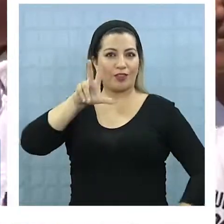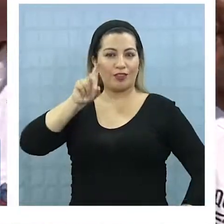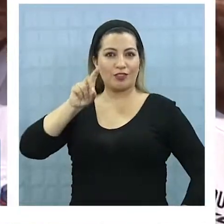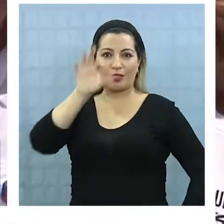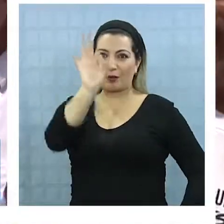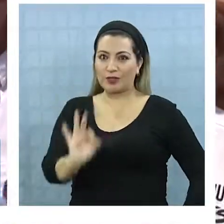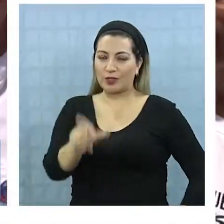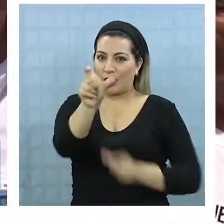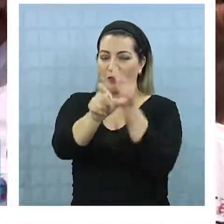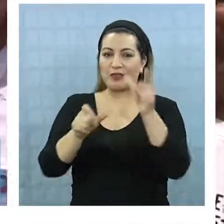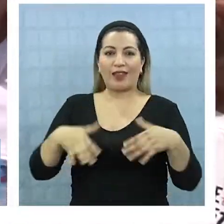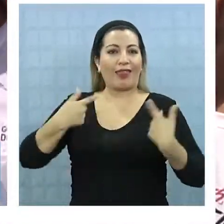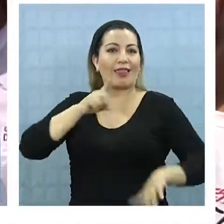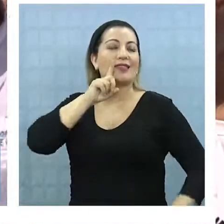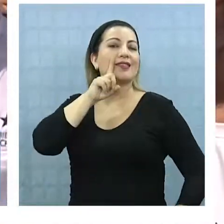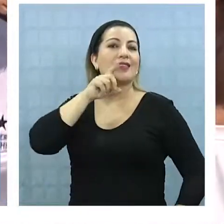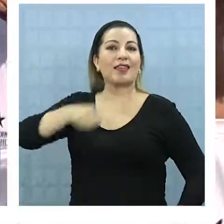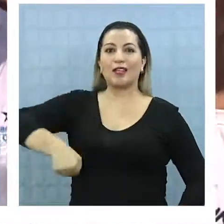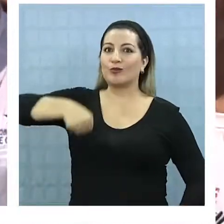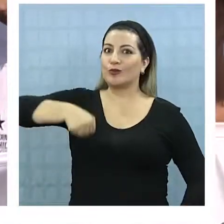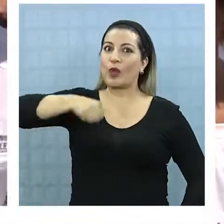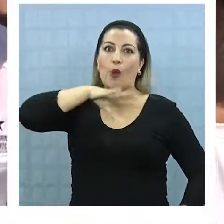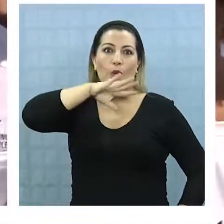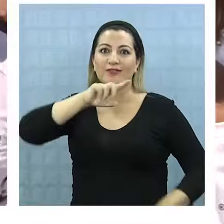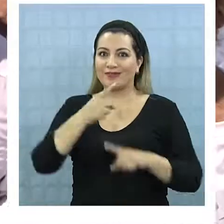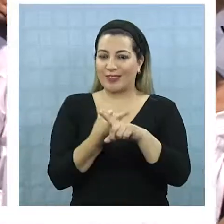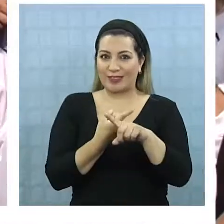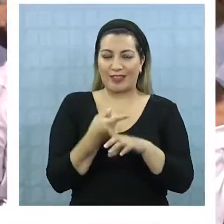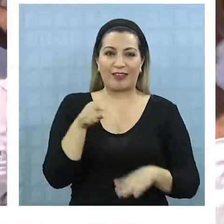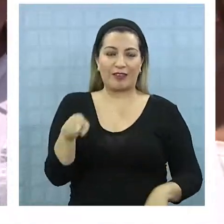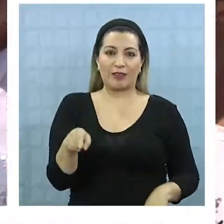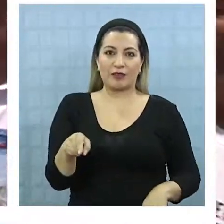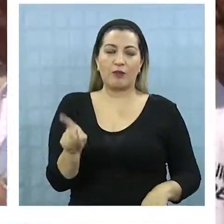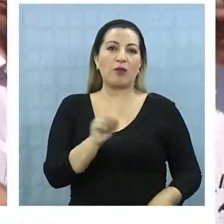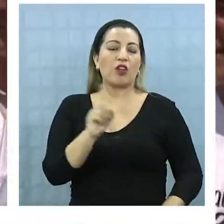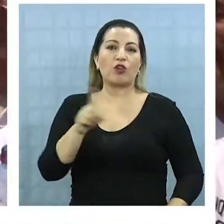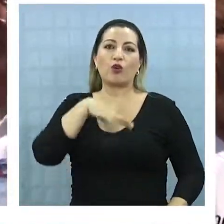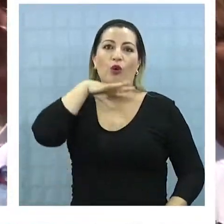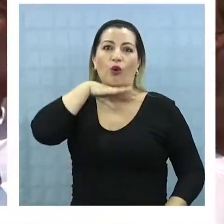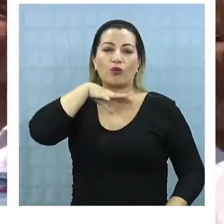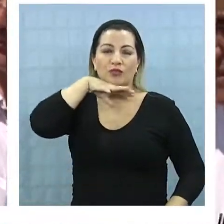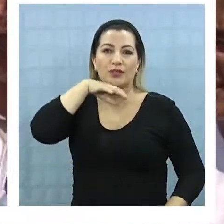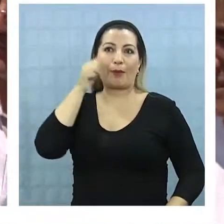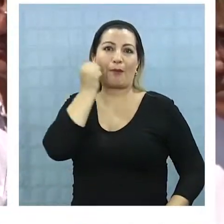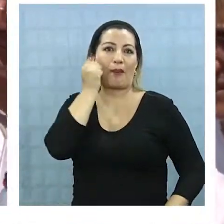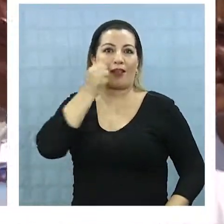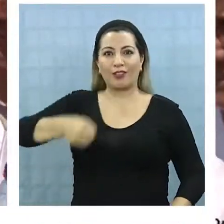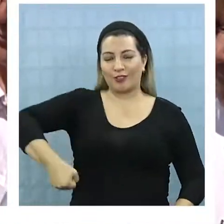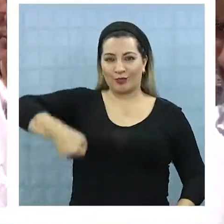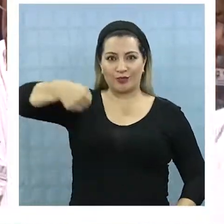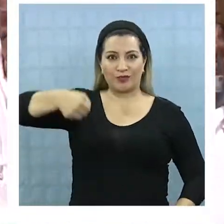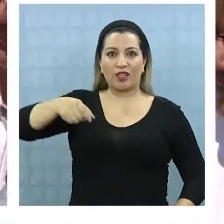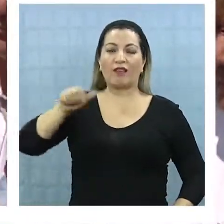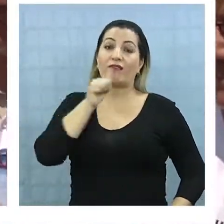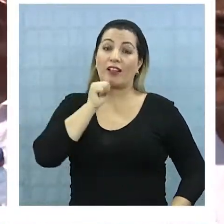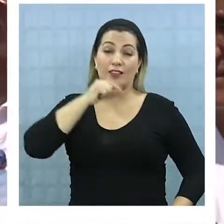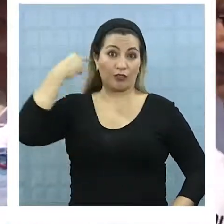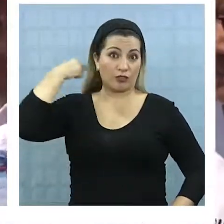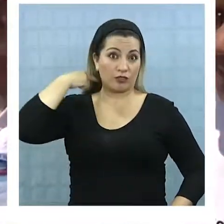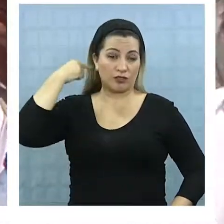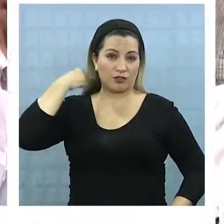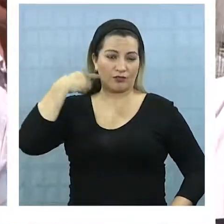campaña. del 80% de las personas ya lleva su bolsa reutilizable para evitar el uso indiscriminado e